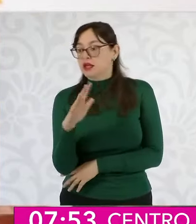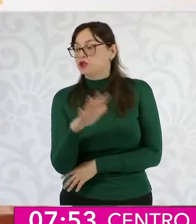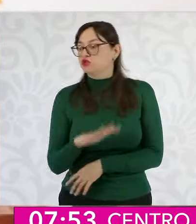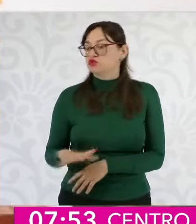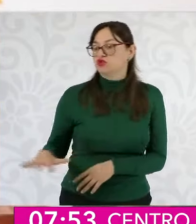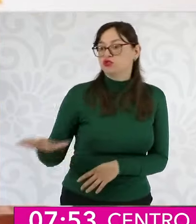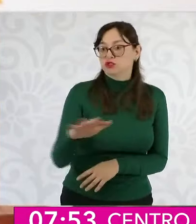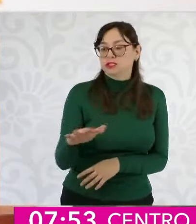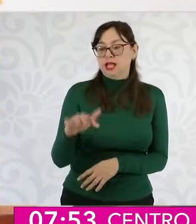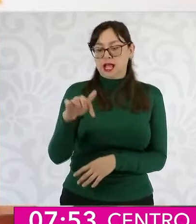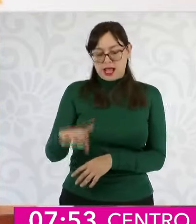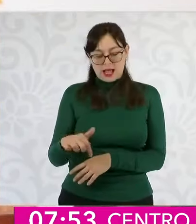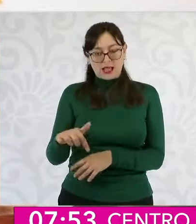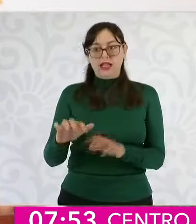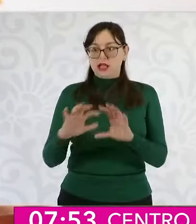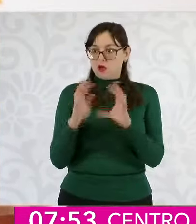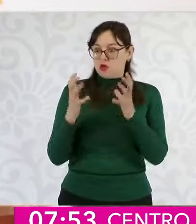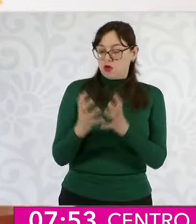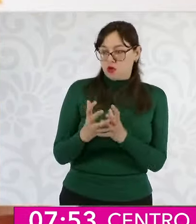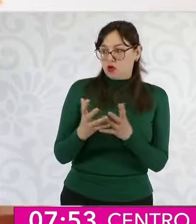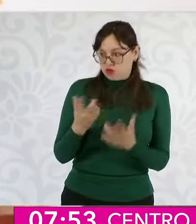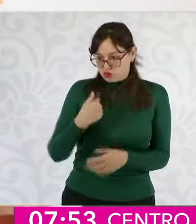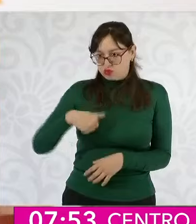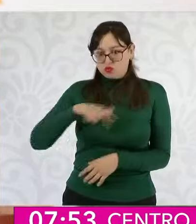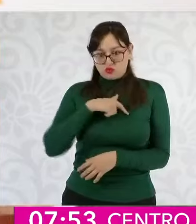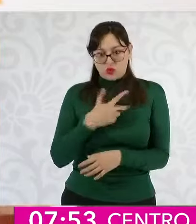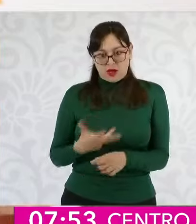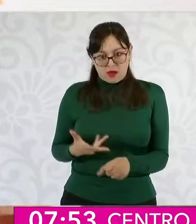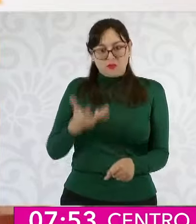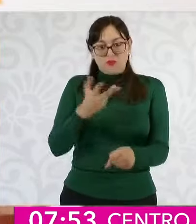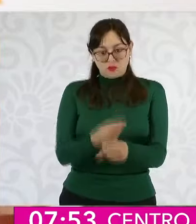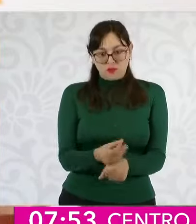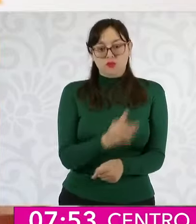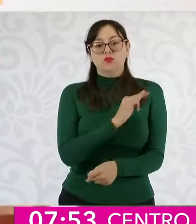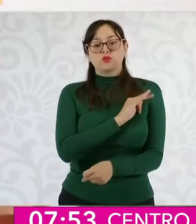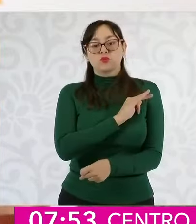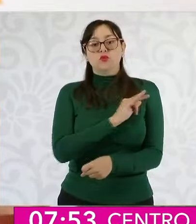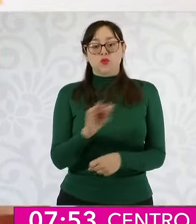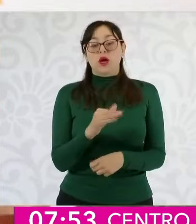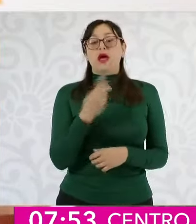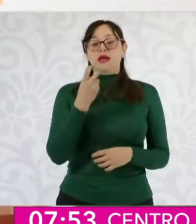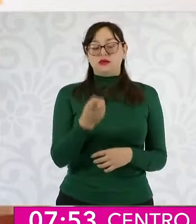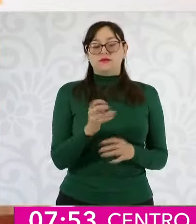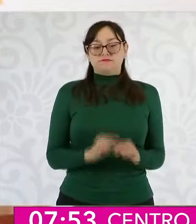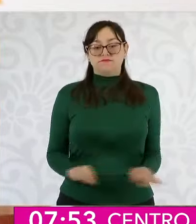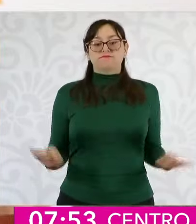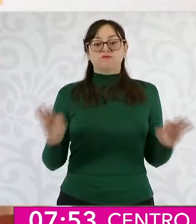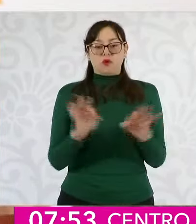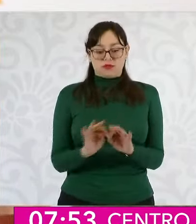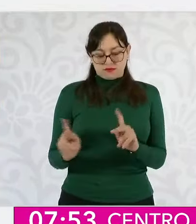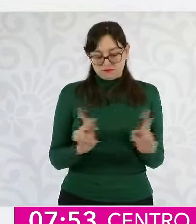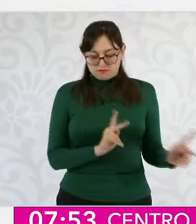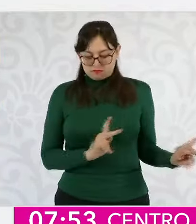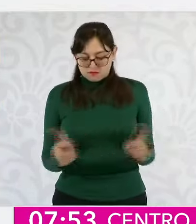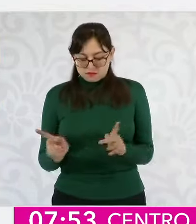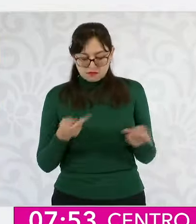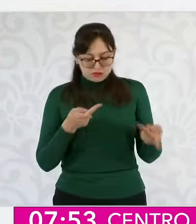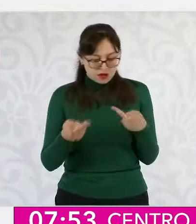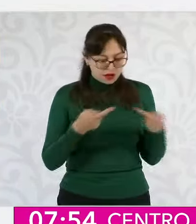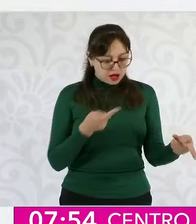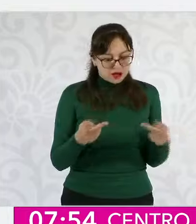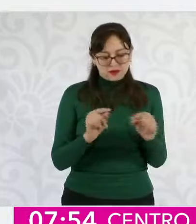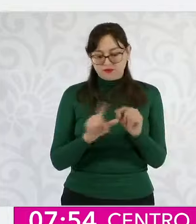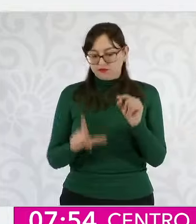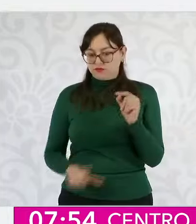globales, y que en esto somos parte de la solución. Y en ese sentido era importante hacer una planeación sobre nuestros recursos